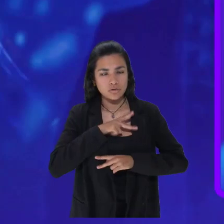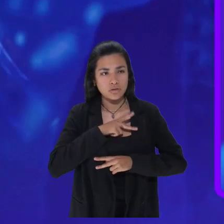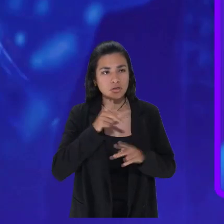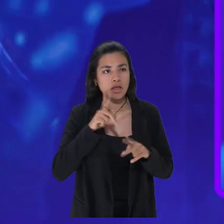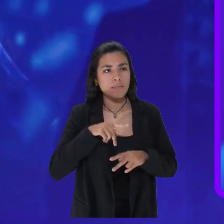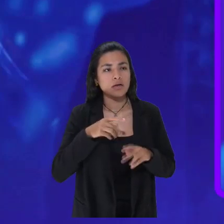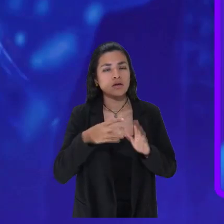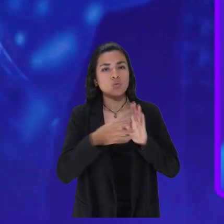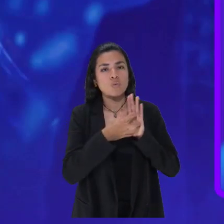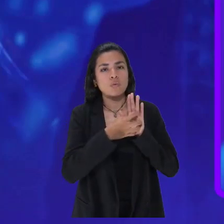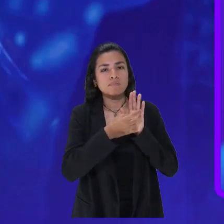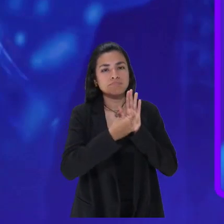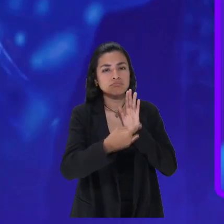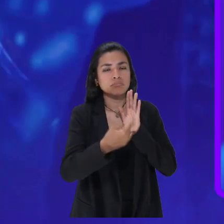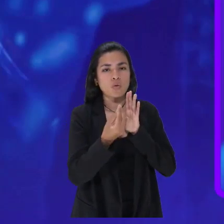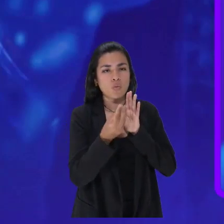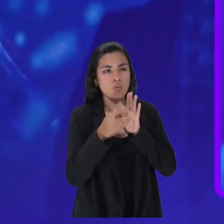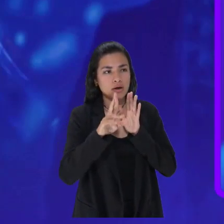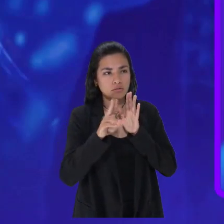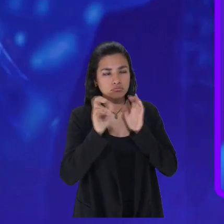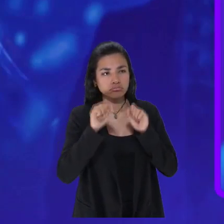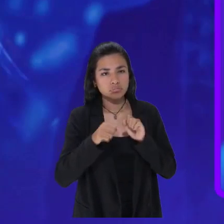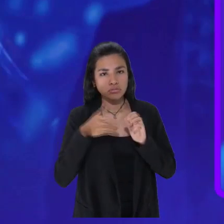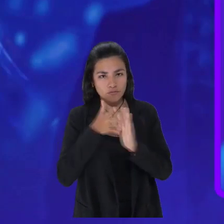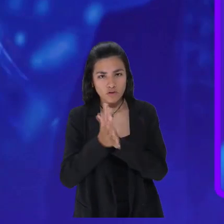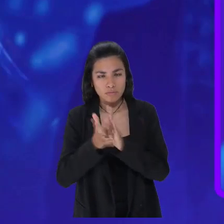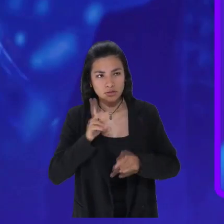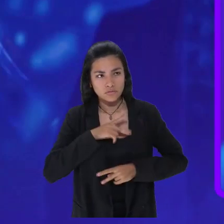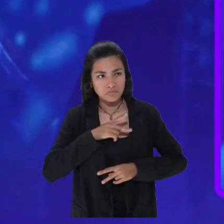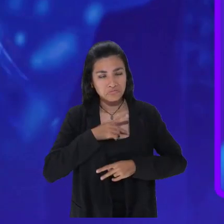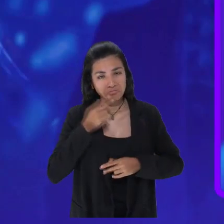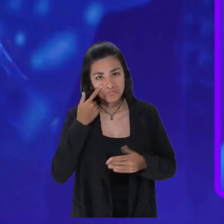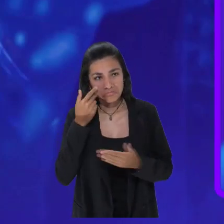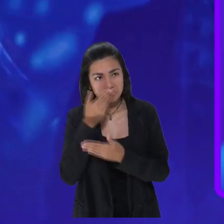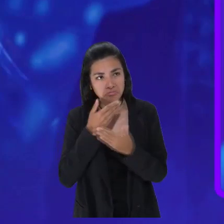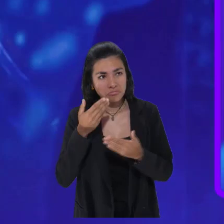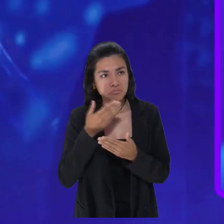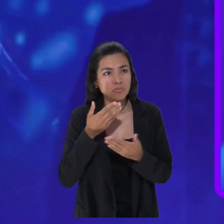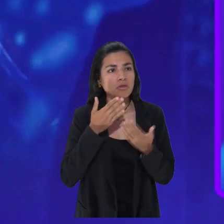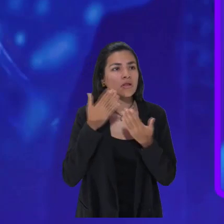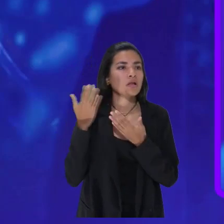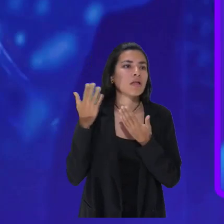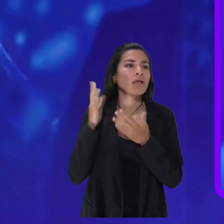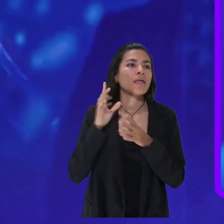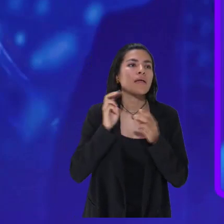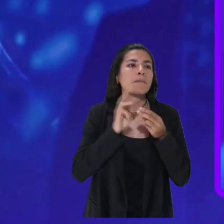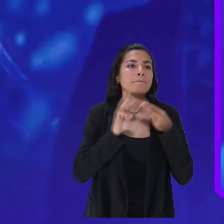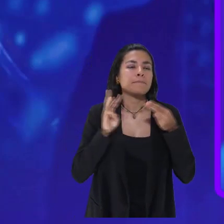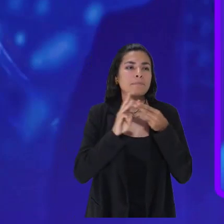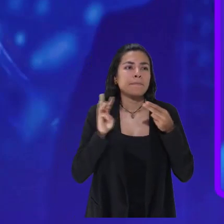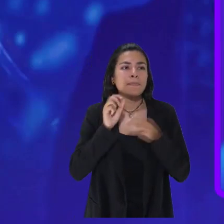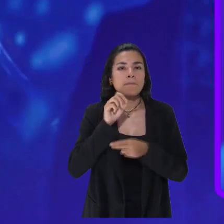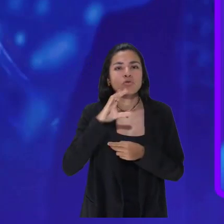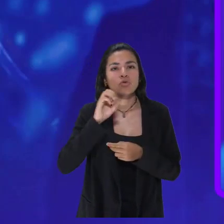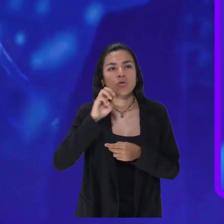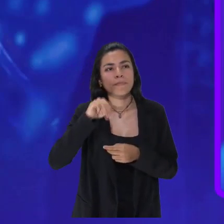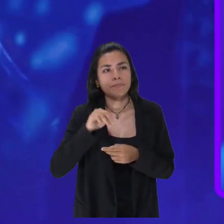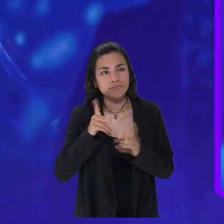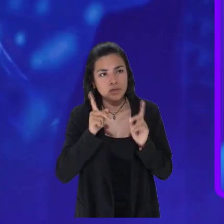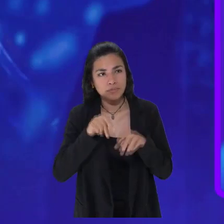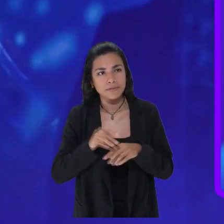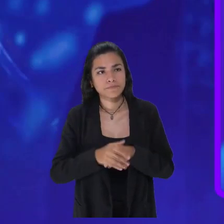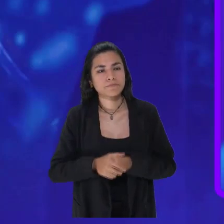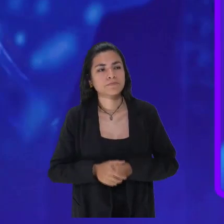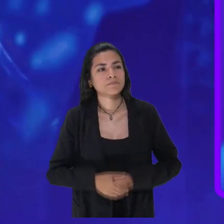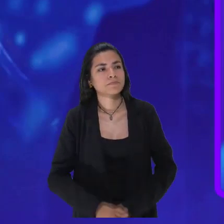y podemos revisar. Pueden ver más de lo que estamos haciendo en aurorapixelstudio.com, en lo que estamos desarrollando en